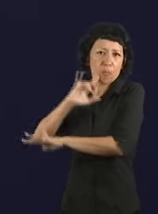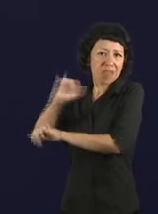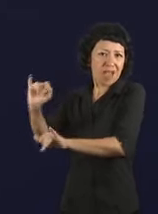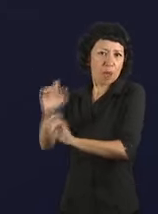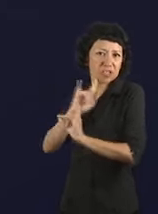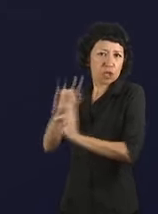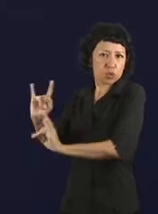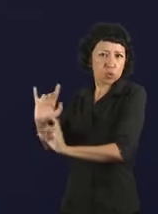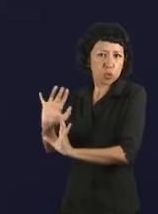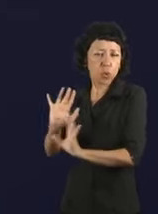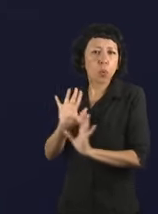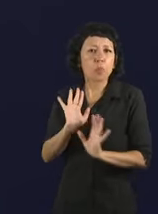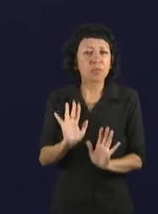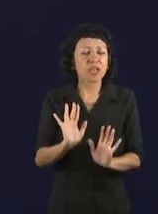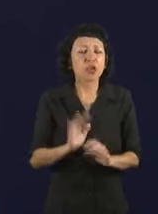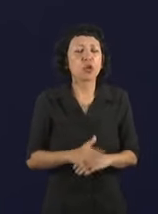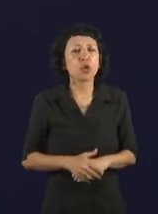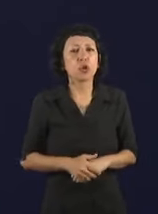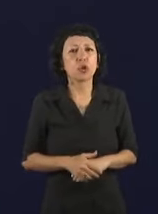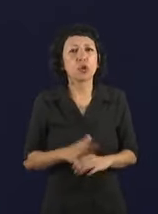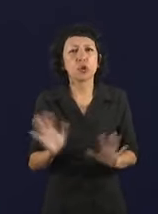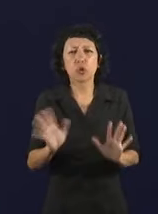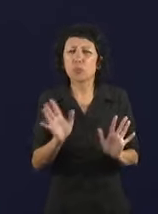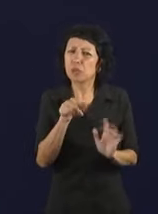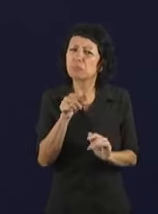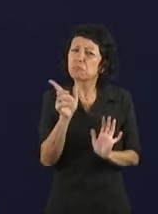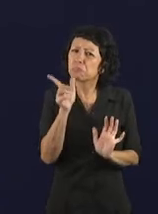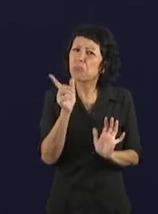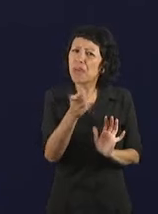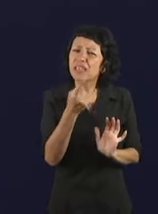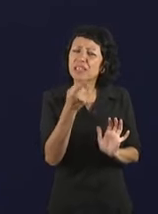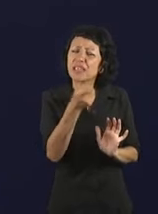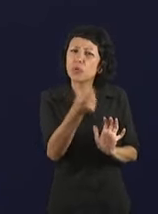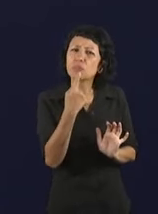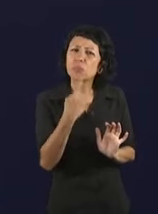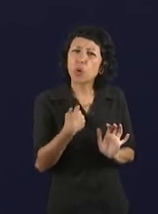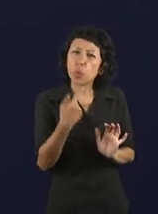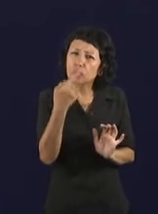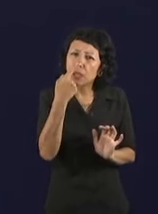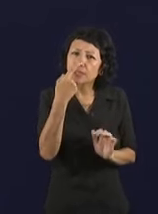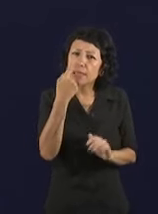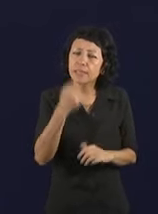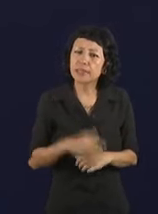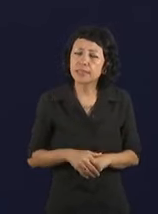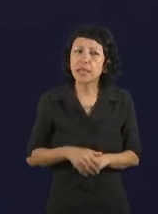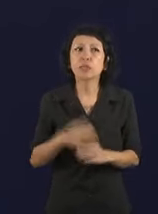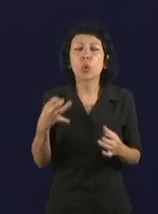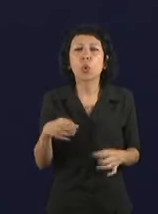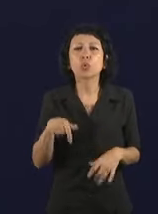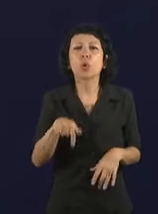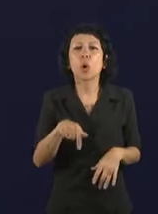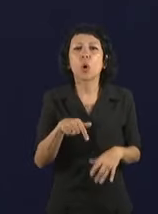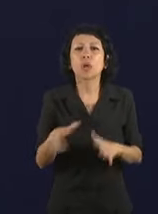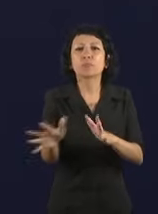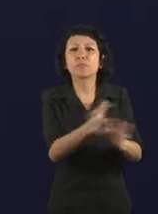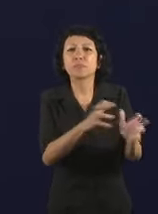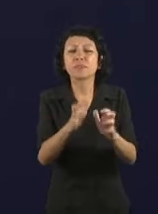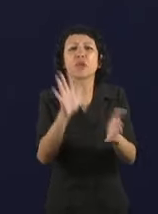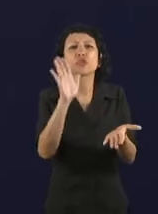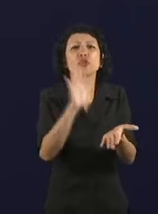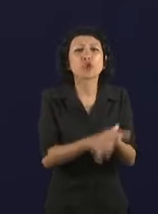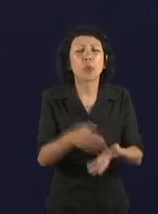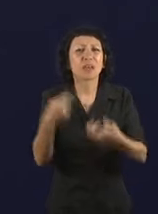maneras estamos me me me resulta hasta interesante tu pregunta porque dig estamos en un un debate sobre un déficit fiscal